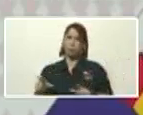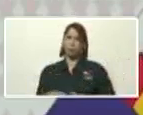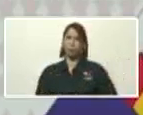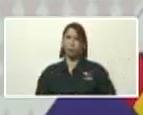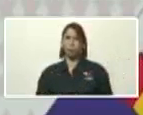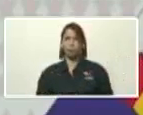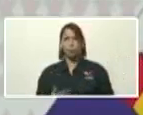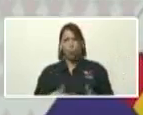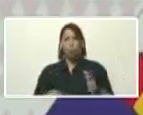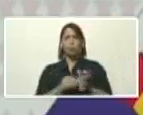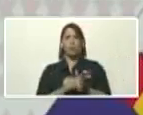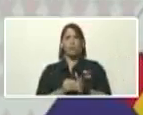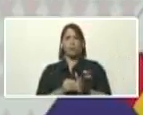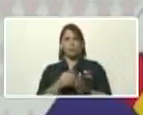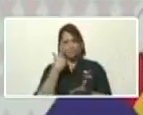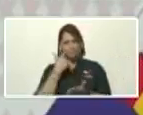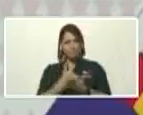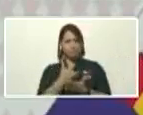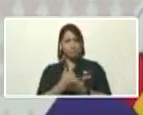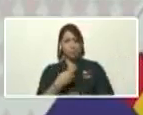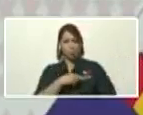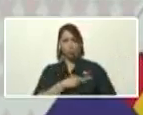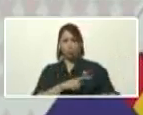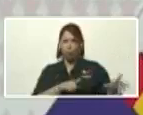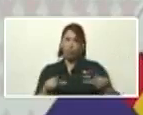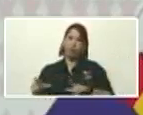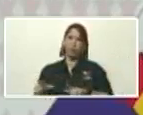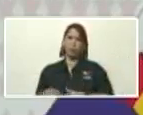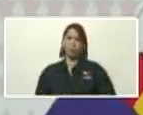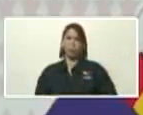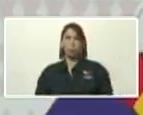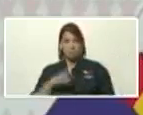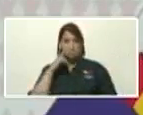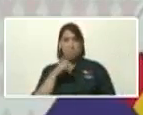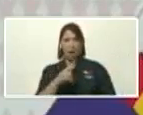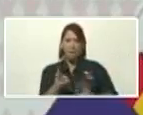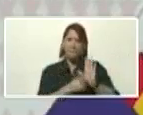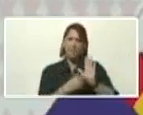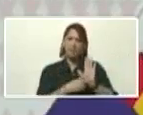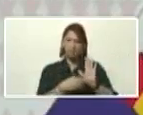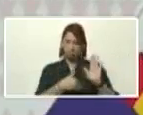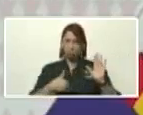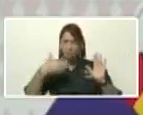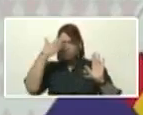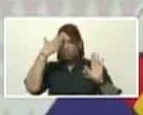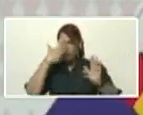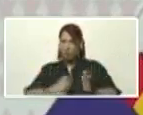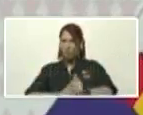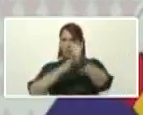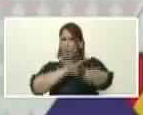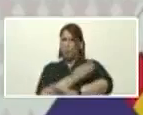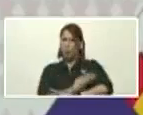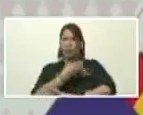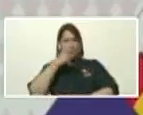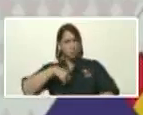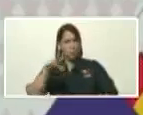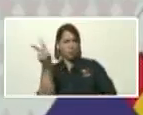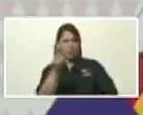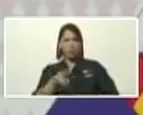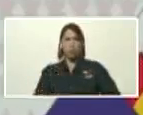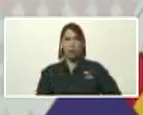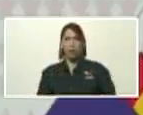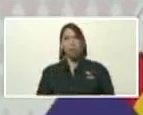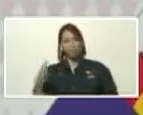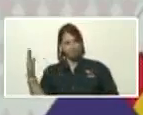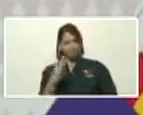más, estamos listos para que nos prueben. ¿Quieren saber lo heroico que es el pueblo de Venezuela?